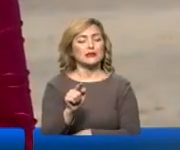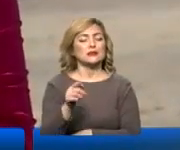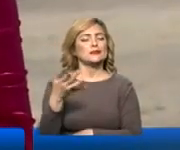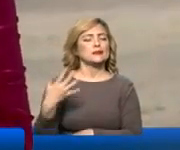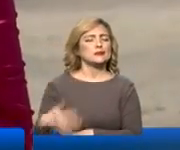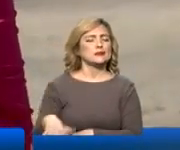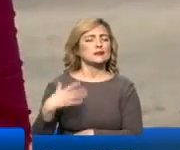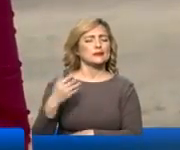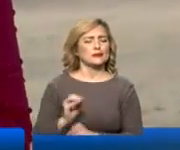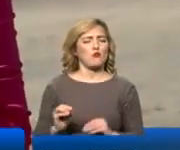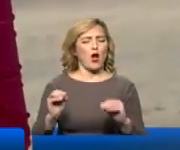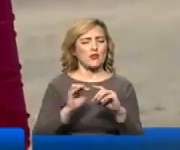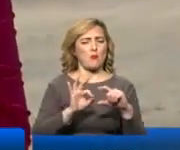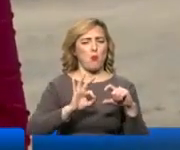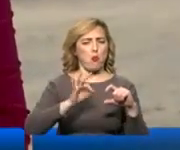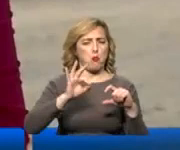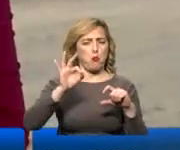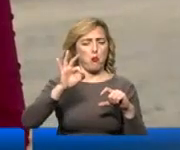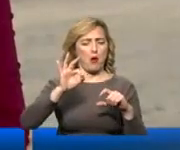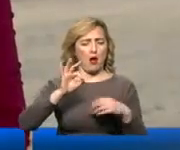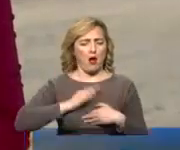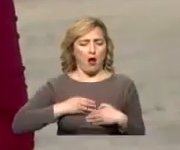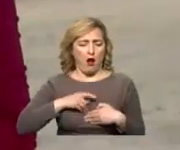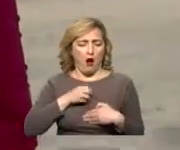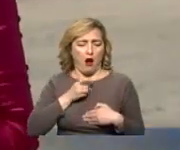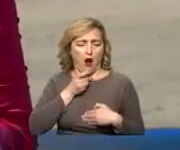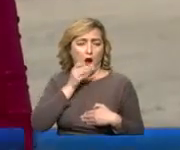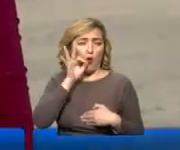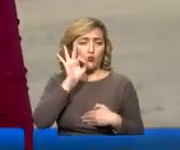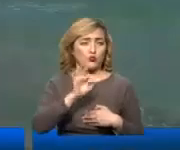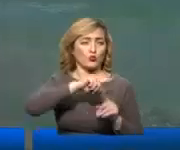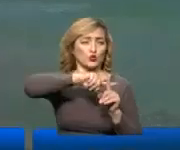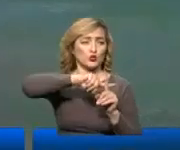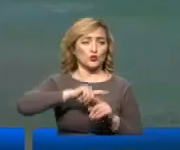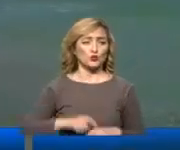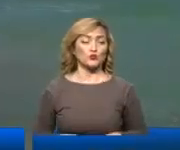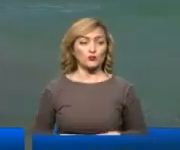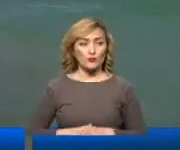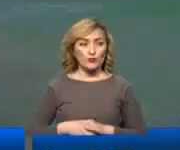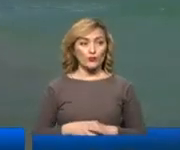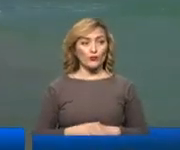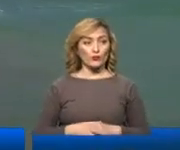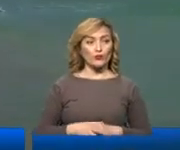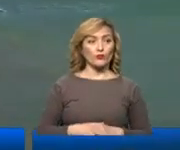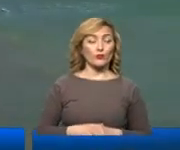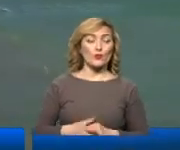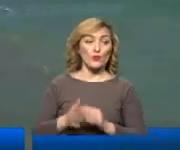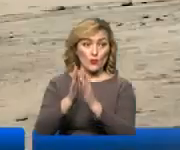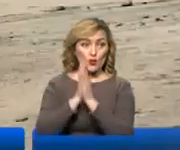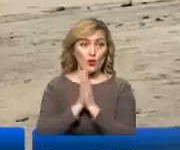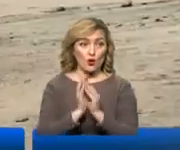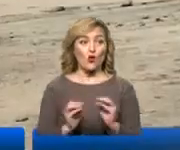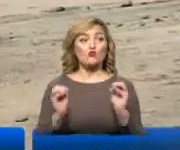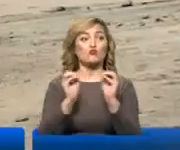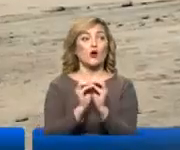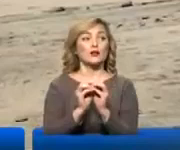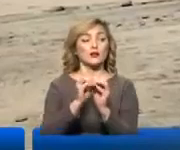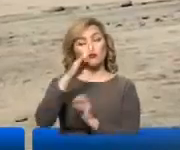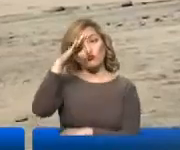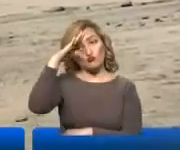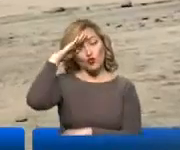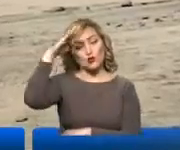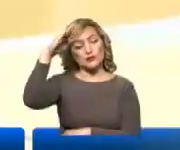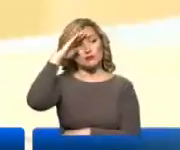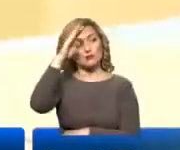existe un aumento de casos positivos de kobe 19 por esta razón se solicitó el aumento de personal policial